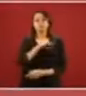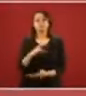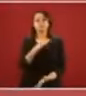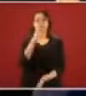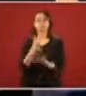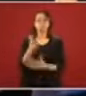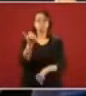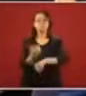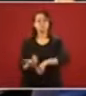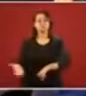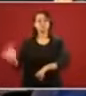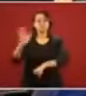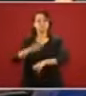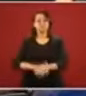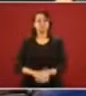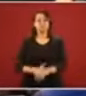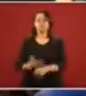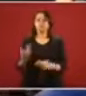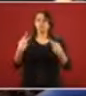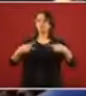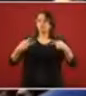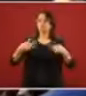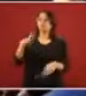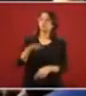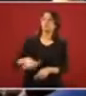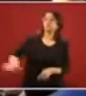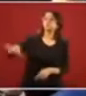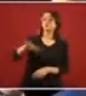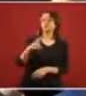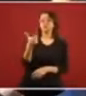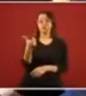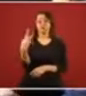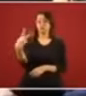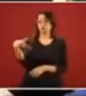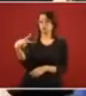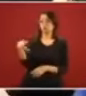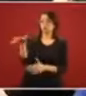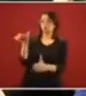administradores de los dineros del pueblo.